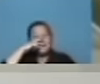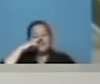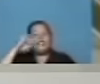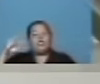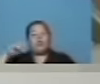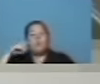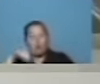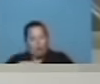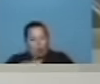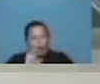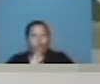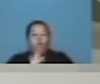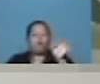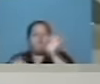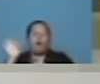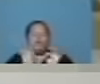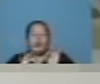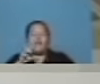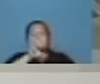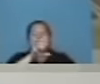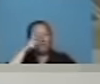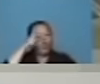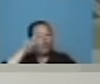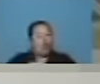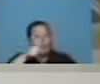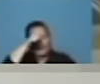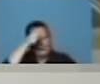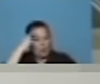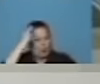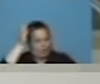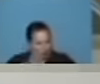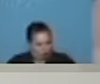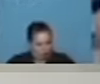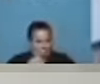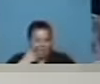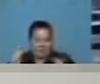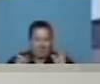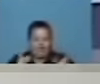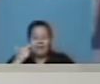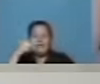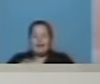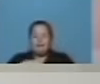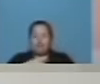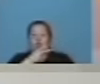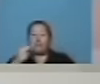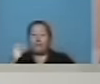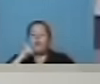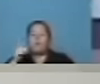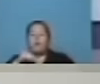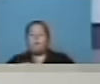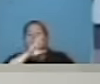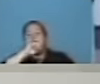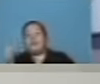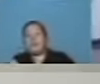8.700.000 votos, esto se traduce en porcentaje, un 38,69%. Fíjate la diferencia, 3.200.000 votos más